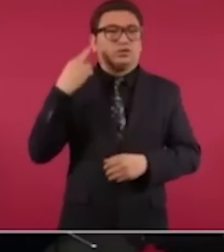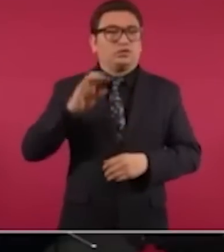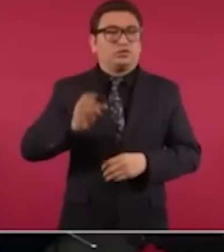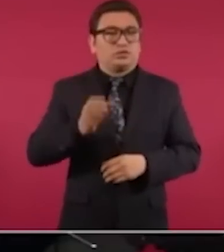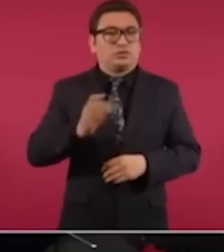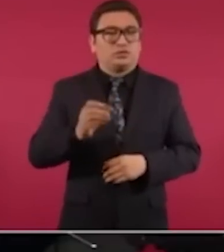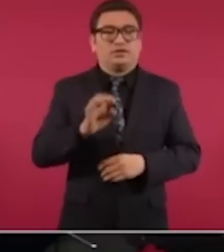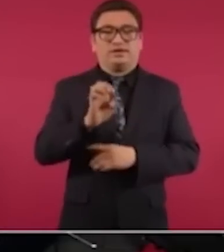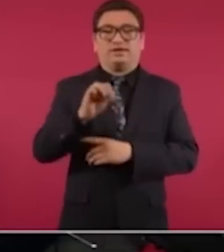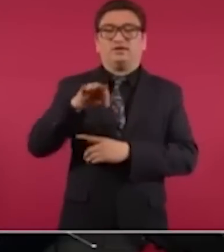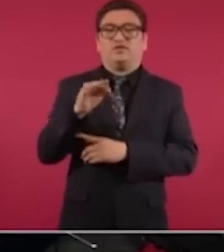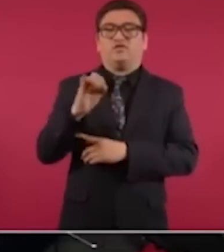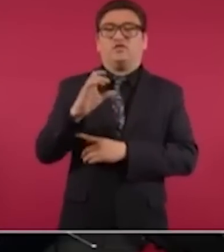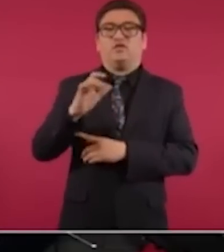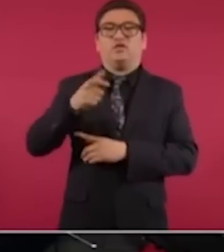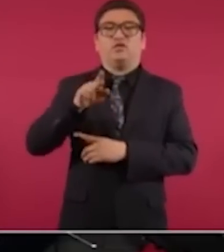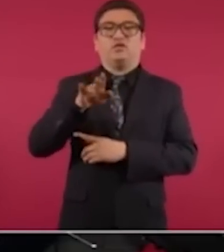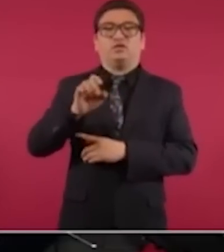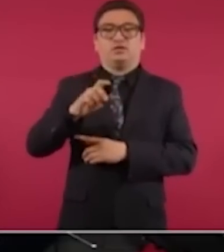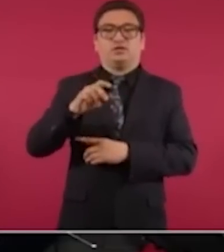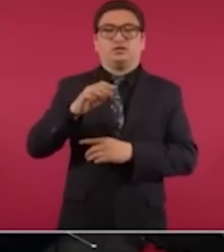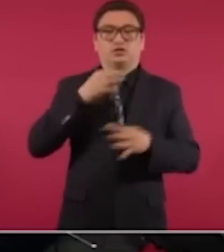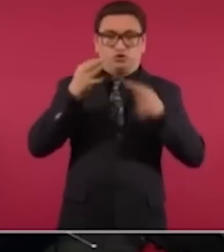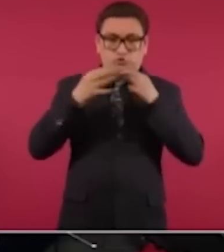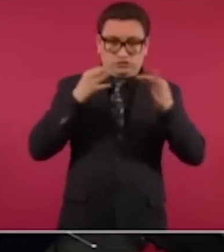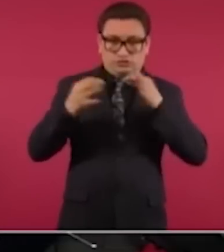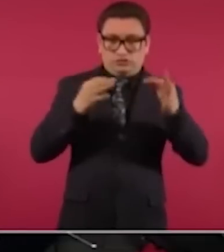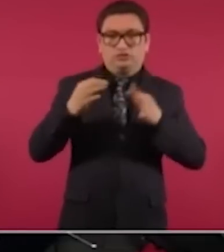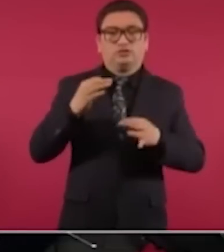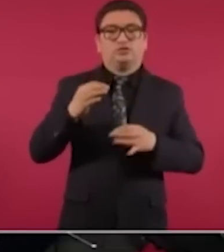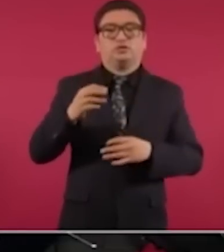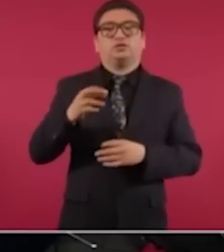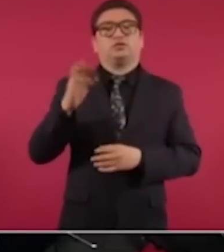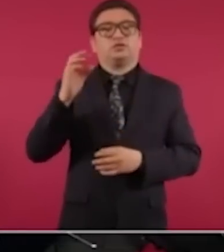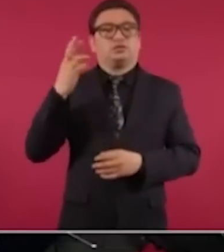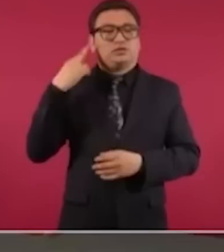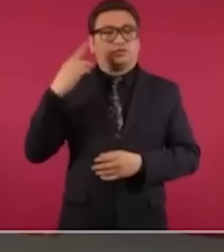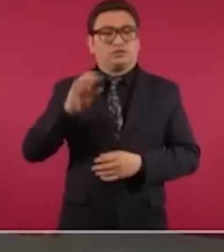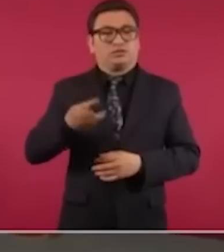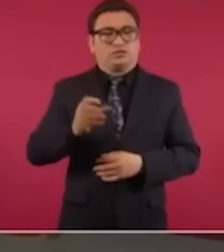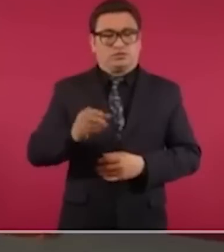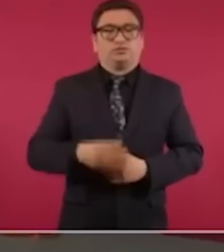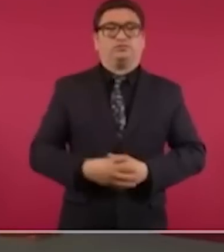que enfoque noticias de radio 1000 radio 1000